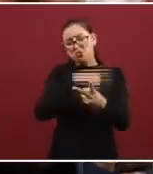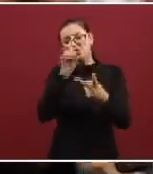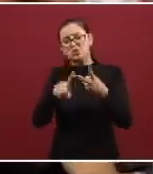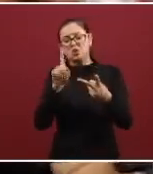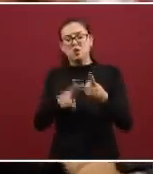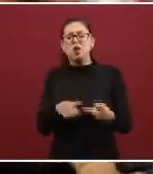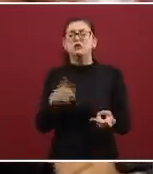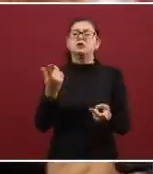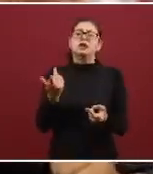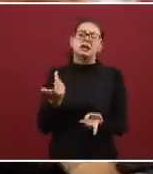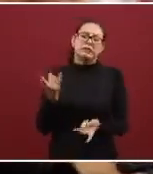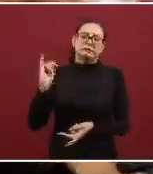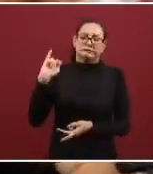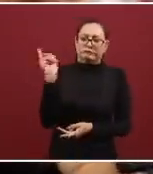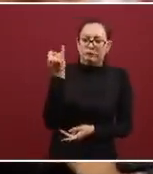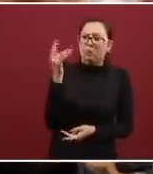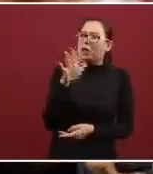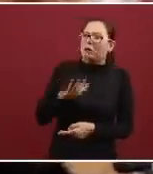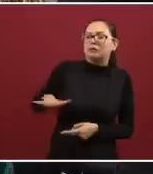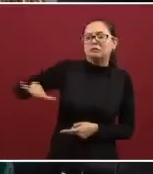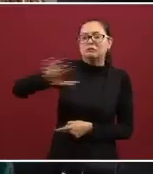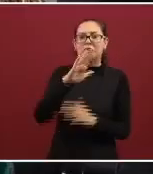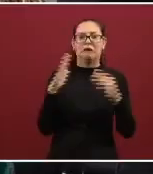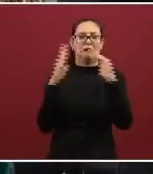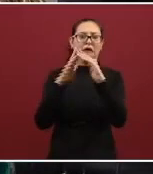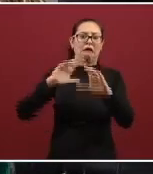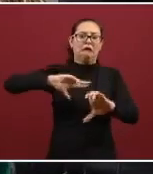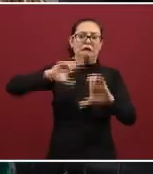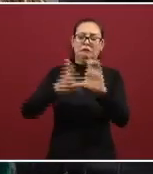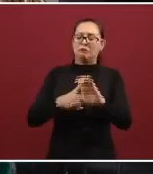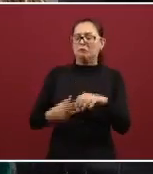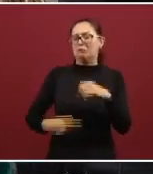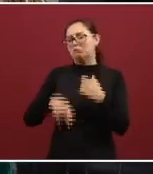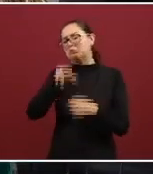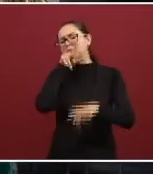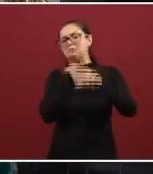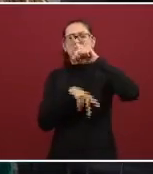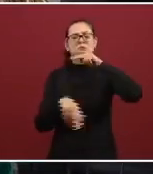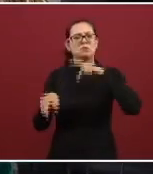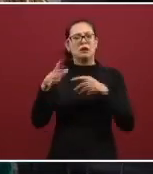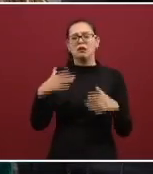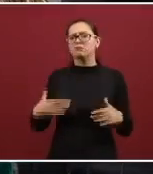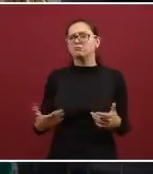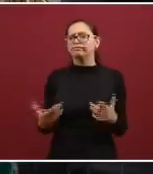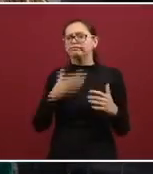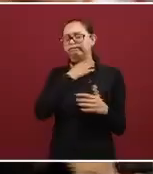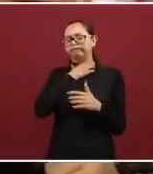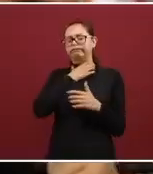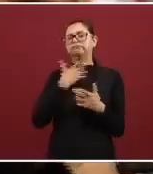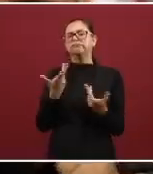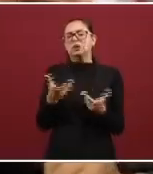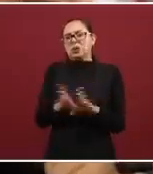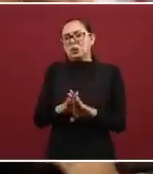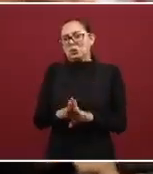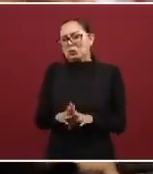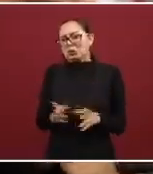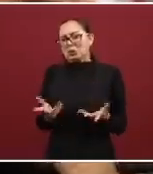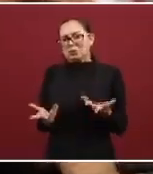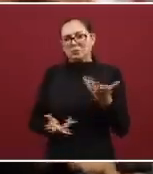de Tijuana, de estas regiones, porque están saturados sus albergues ahí en estos sitios? ¿Cómo va